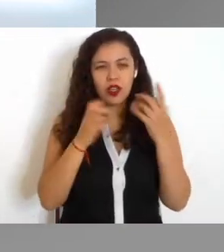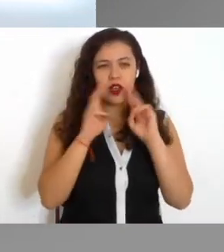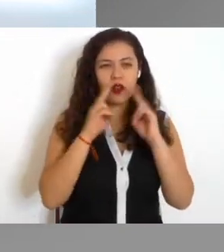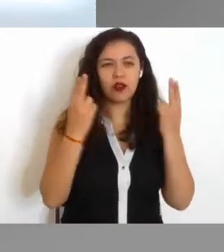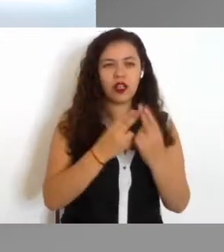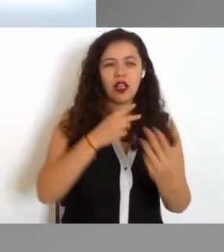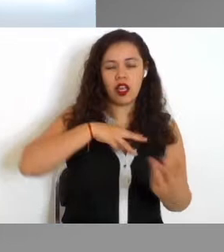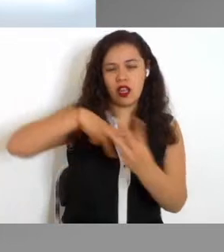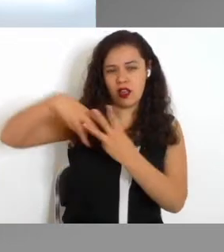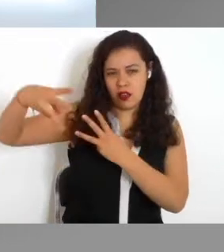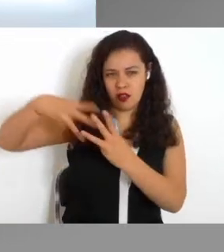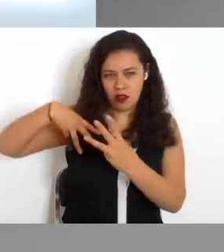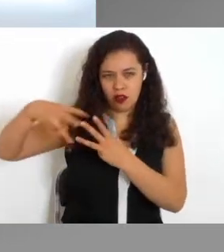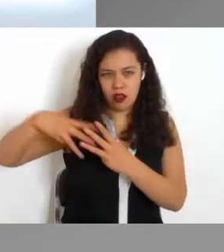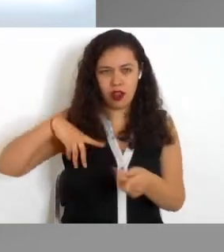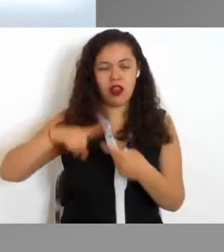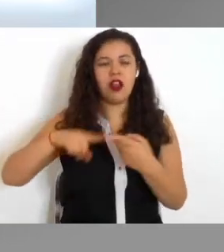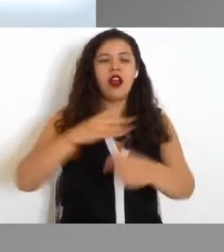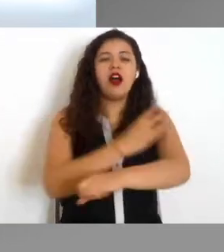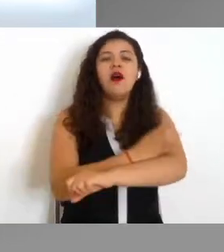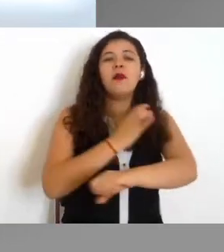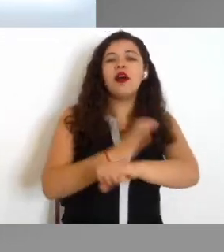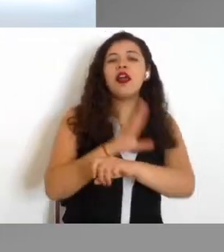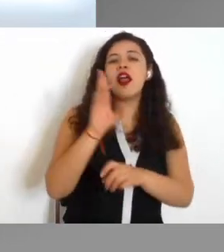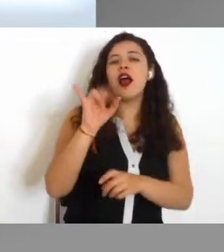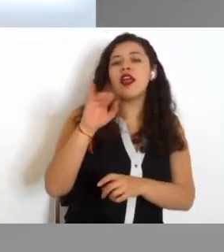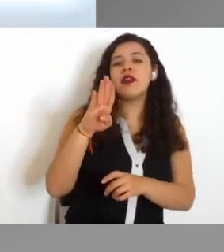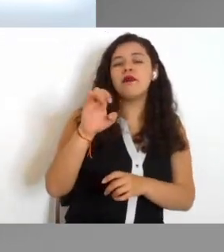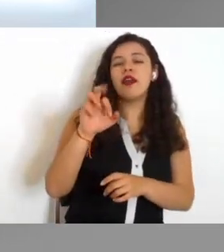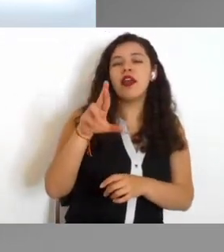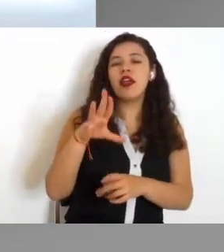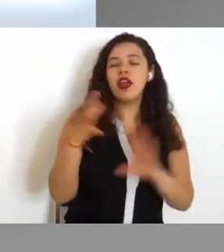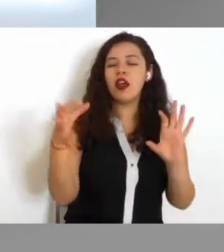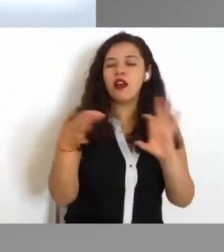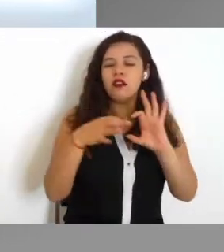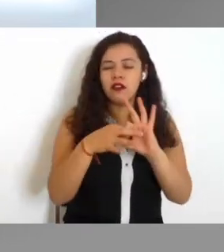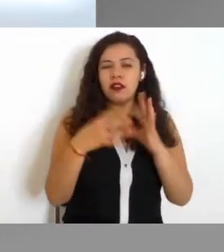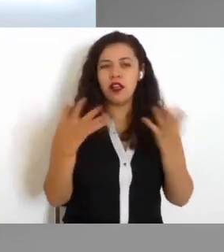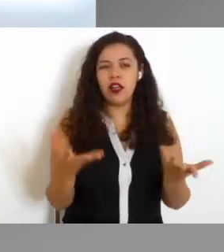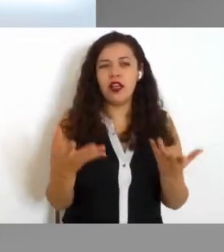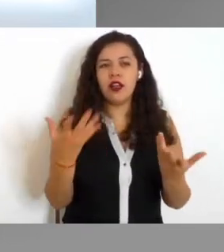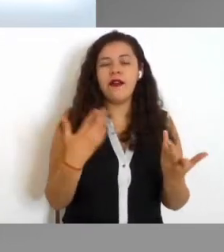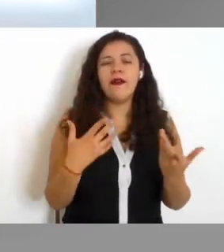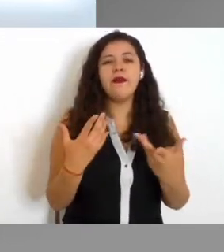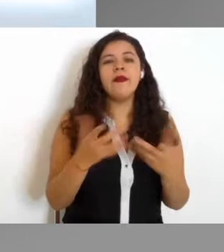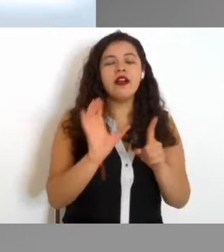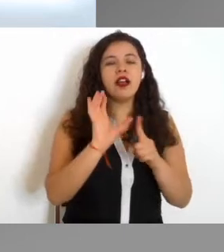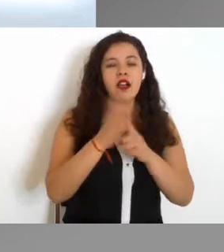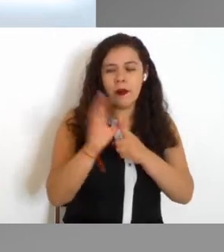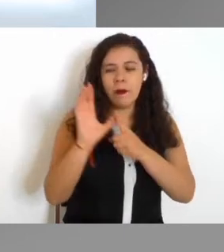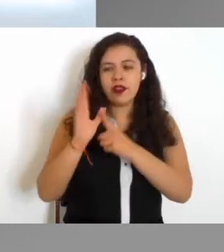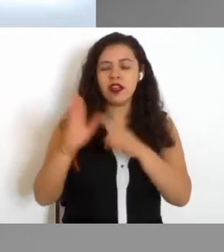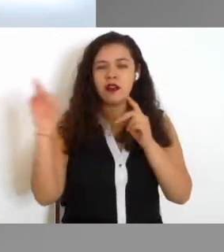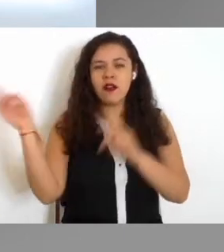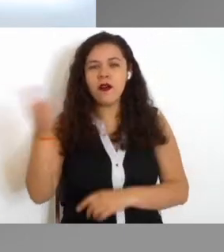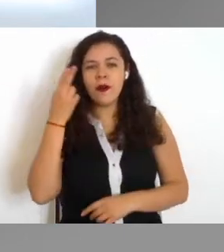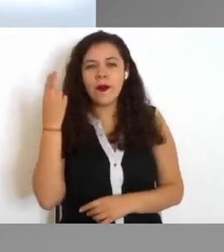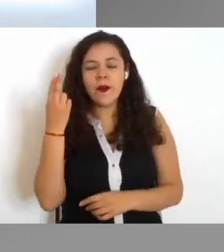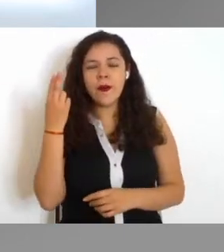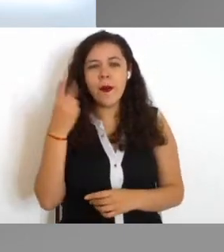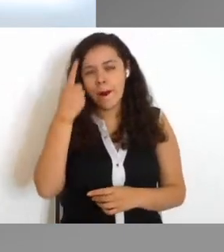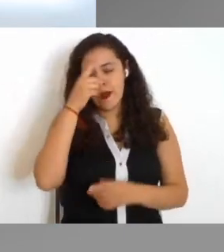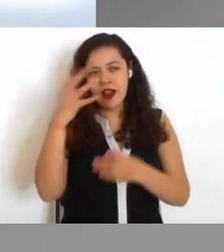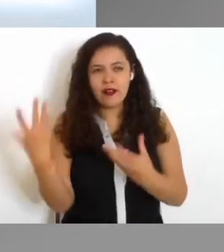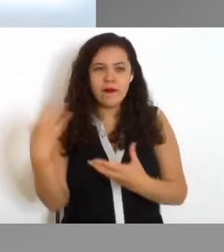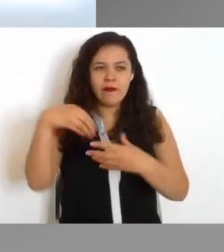UAM, de los colegas del Ibero, y dará cuenta de los trabajos de las diversas comisiones universitarias de inclusión